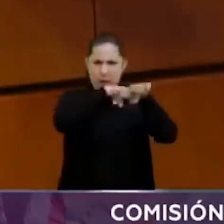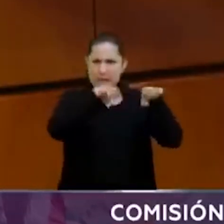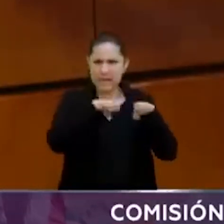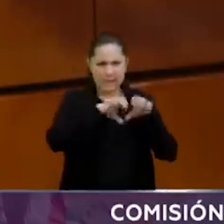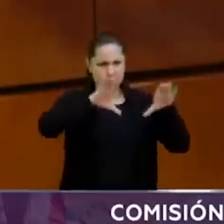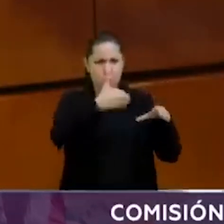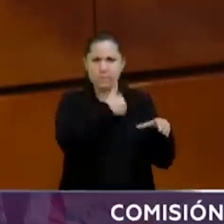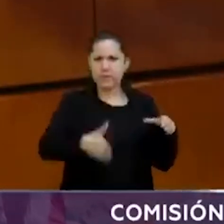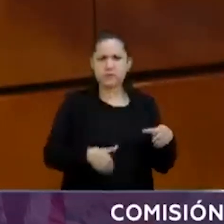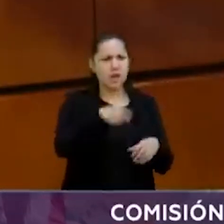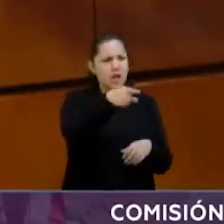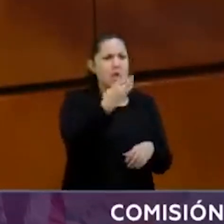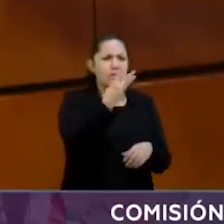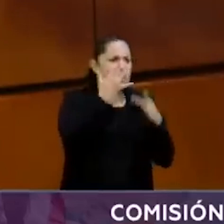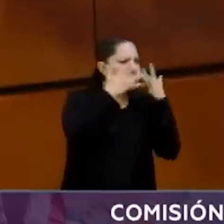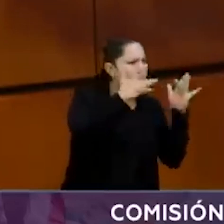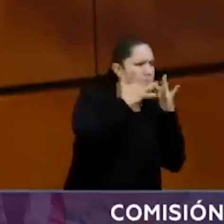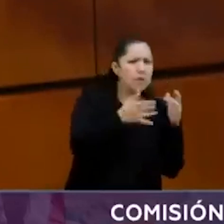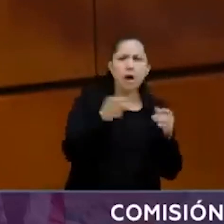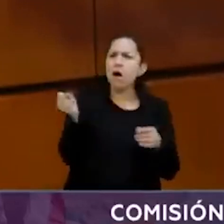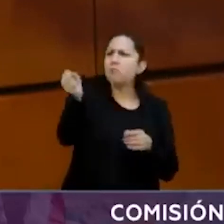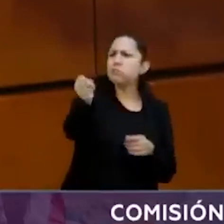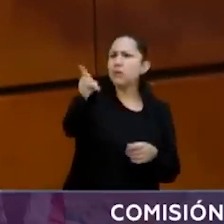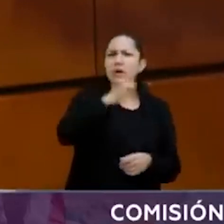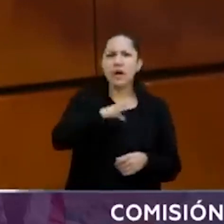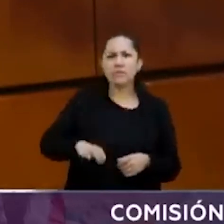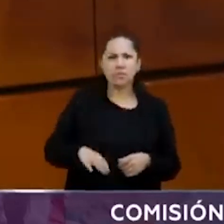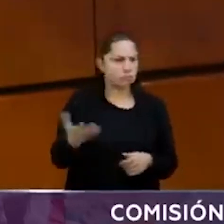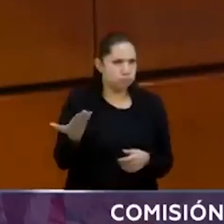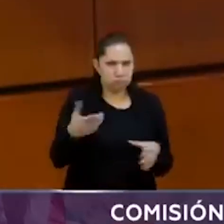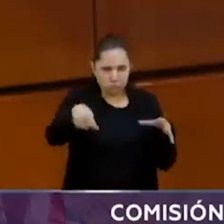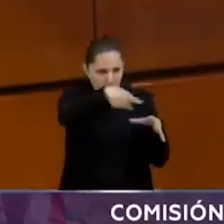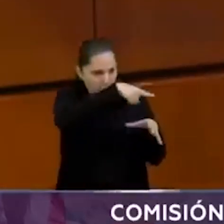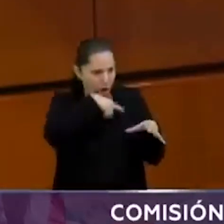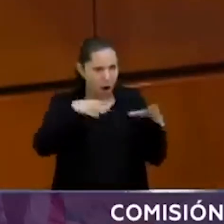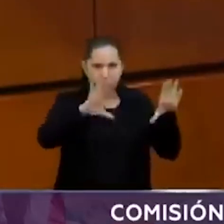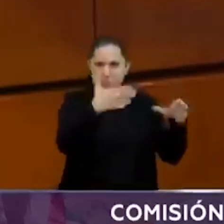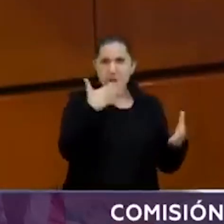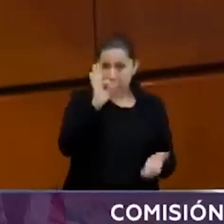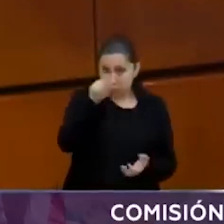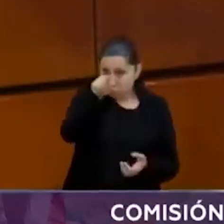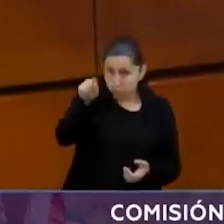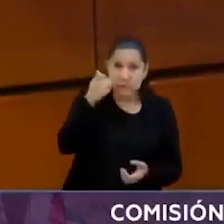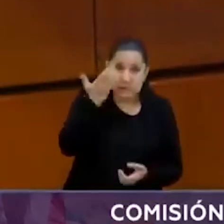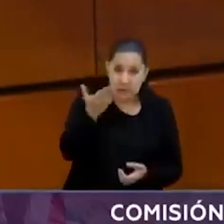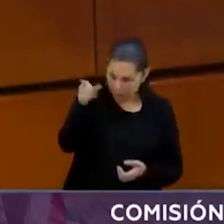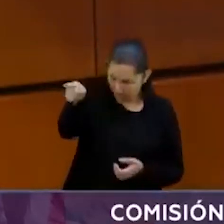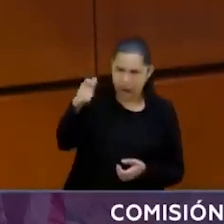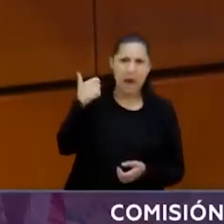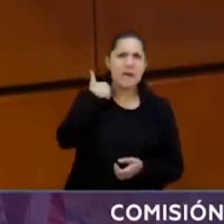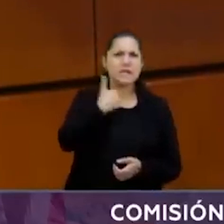pueden traer de Mónaco al tomandante alias Felipe Sagrado Corazón de Jesús Calderón josa inv a sus cierres